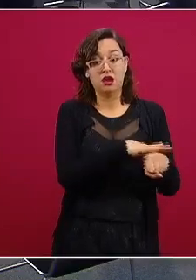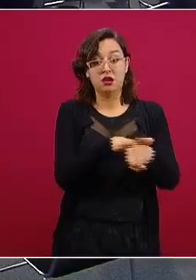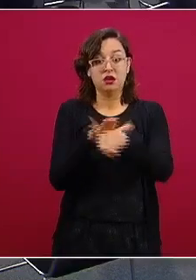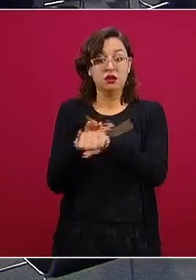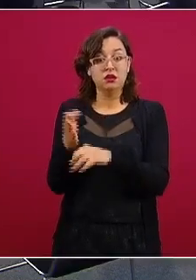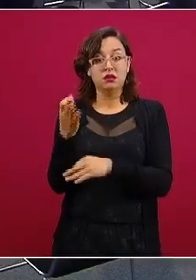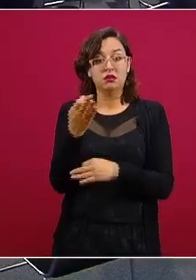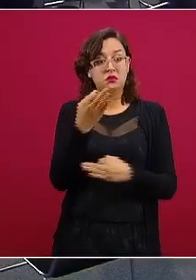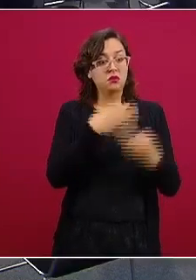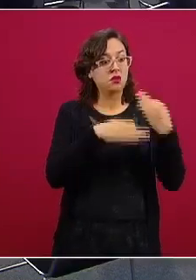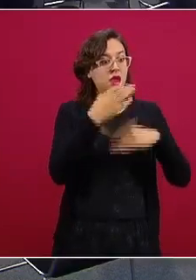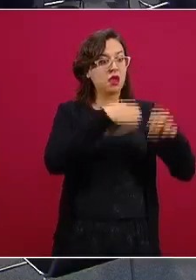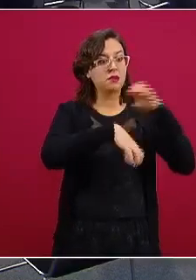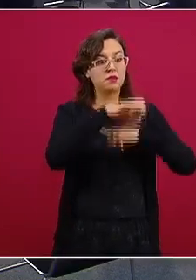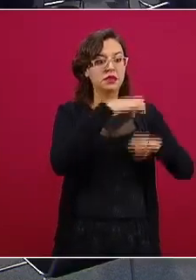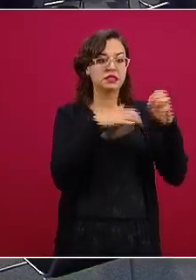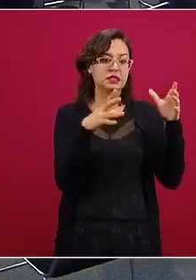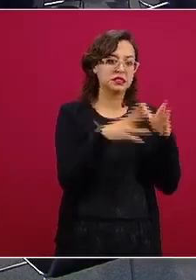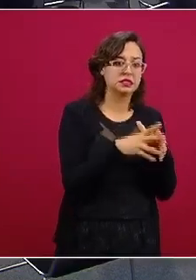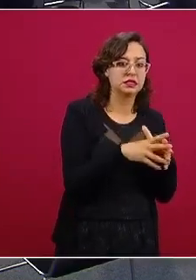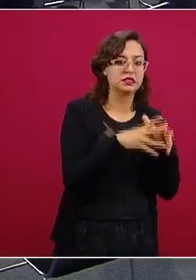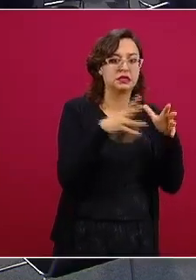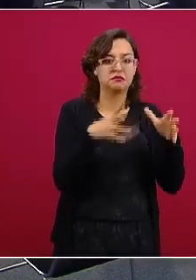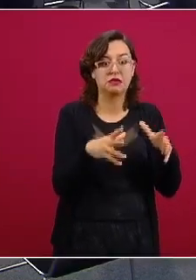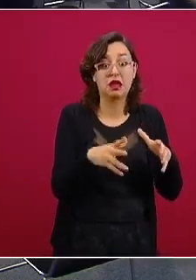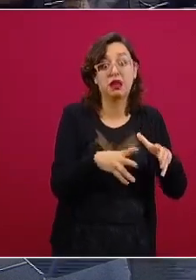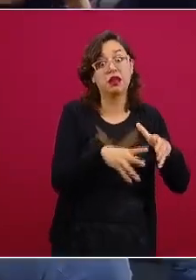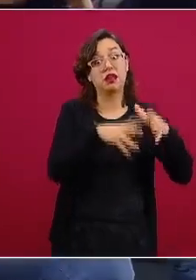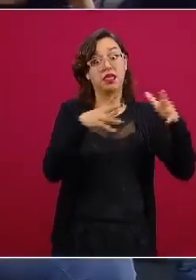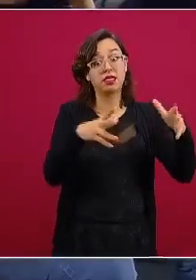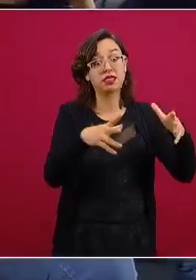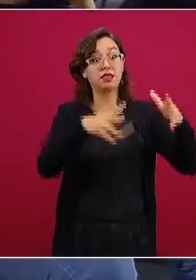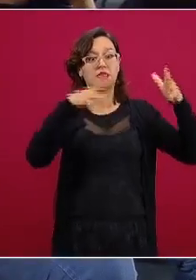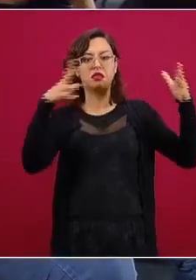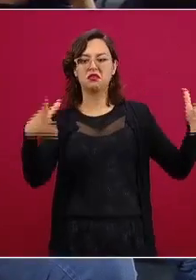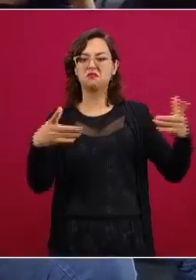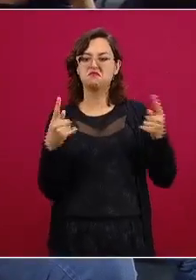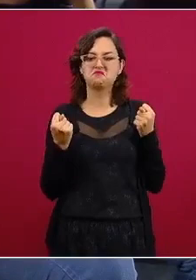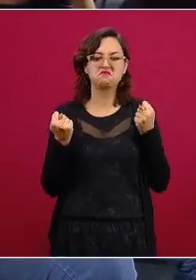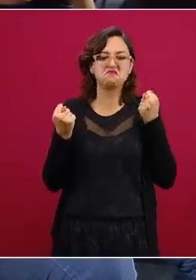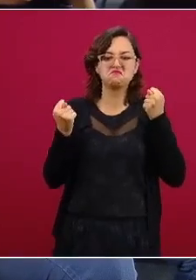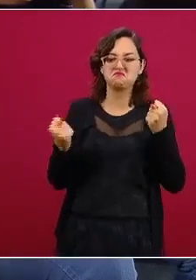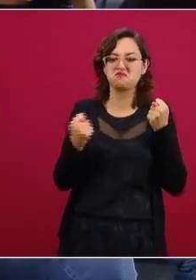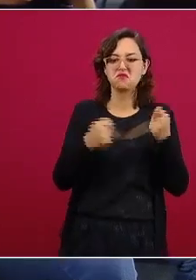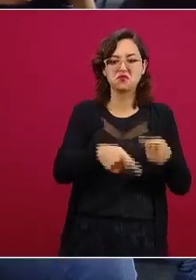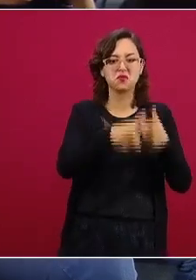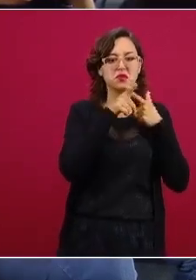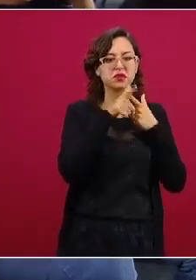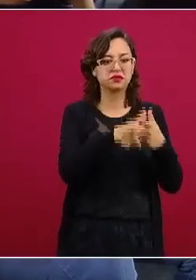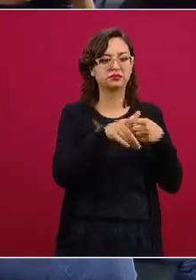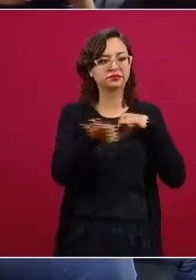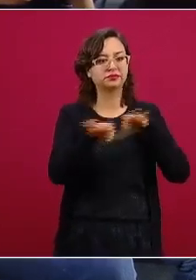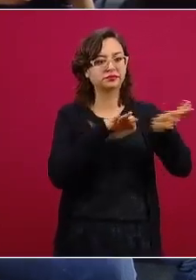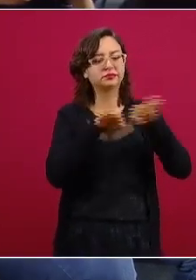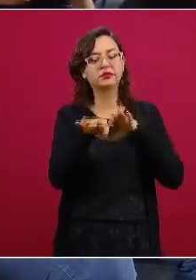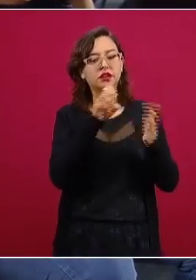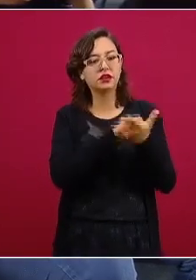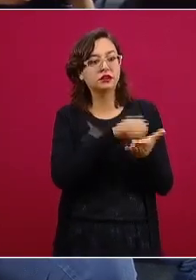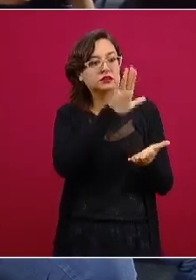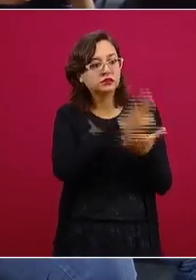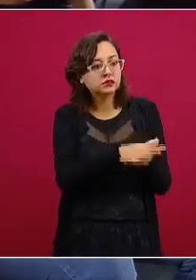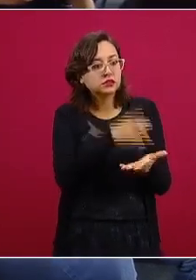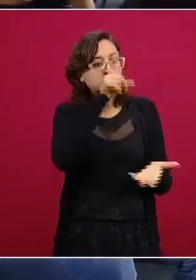a todas estas empresas chicas, medianas, grandes, muy grandes, que siguen trabajando, que se han documentado casos en